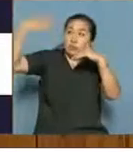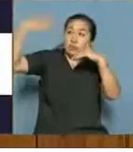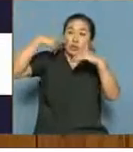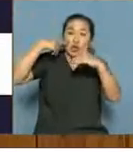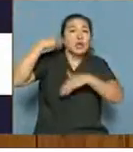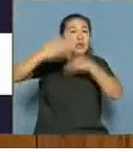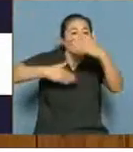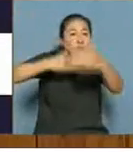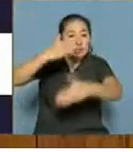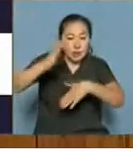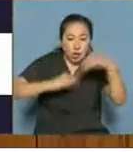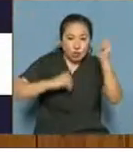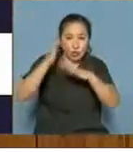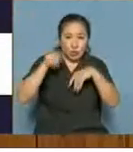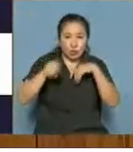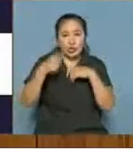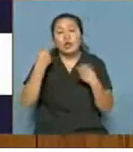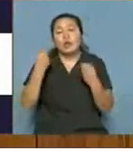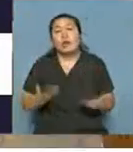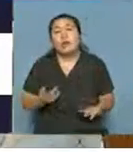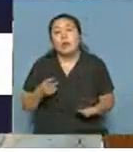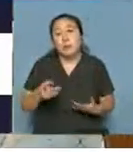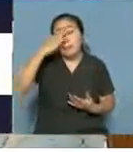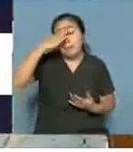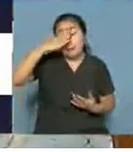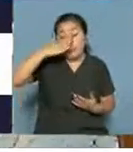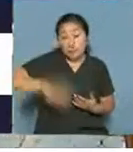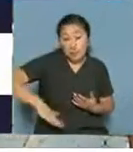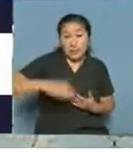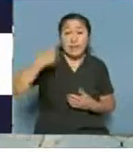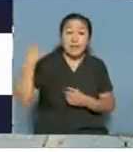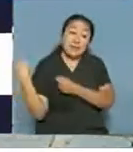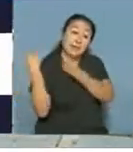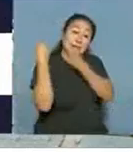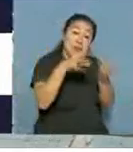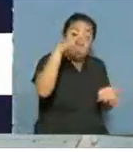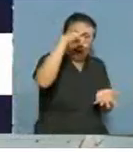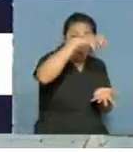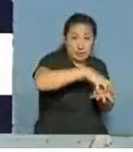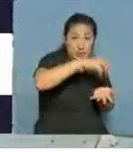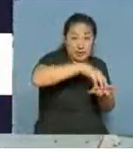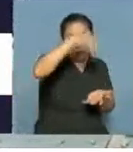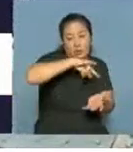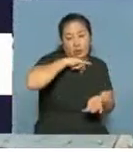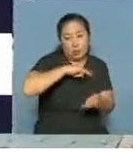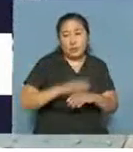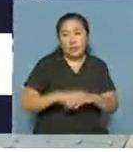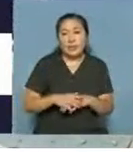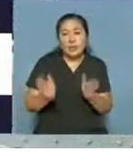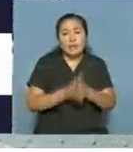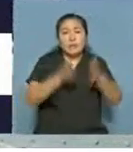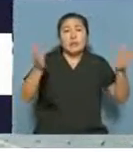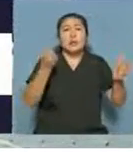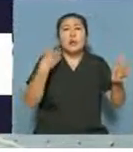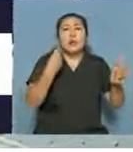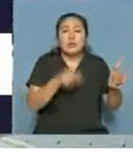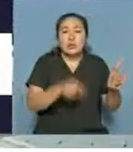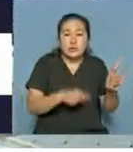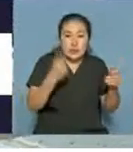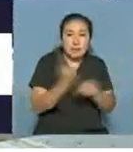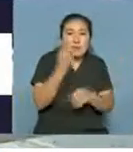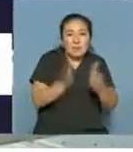marcha, operación y posterior venta a la empresa de la provincia. En la provincia. Es una primera etapa. Esta es la primera